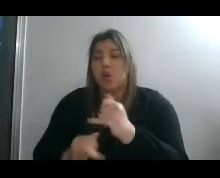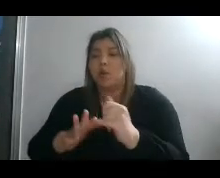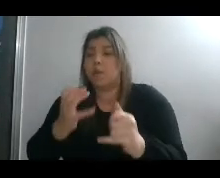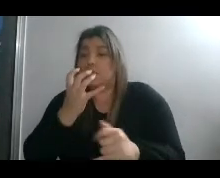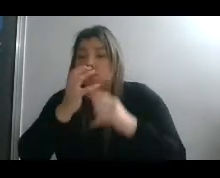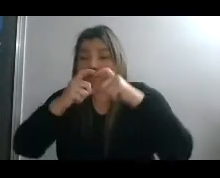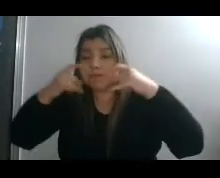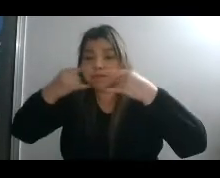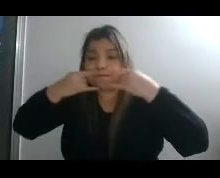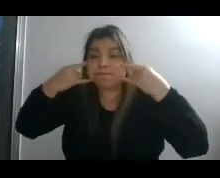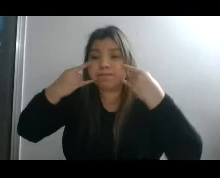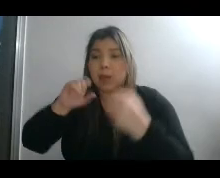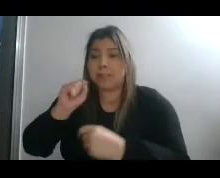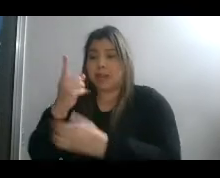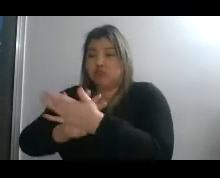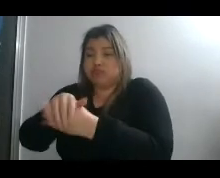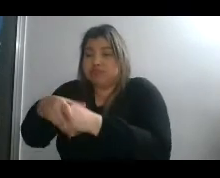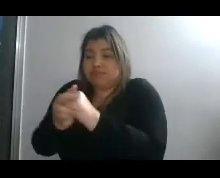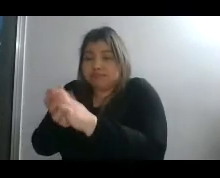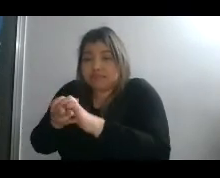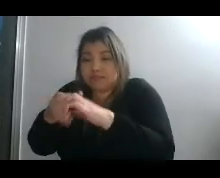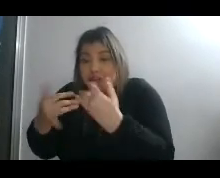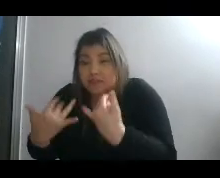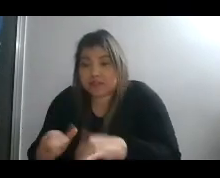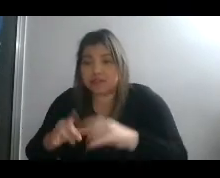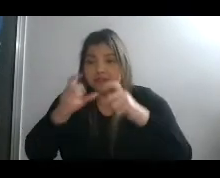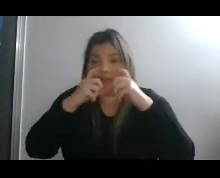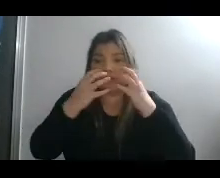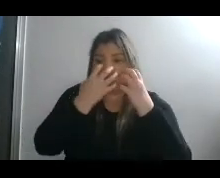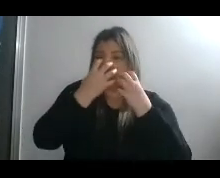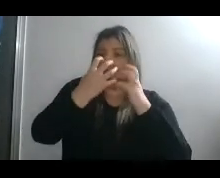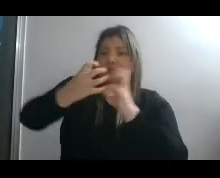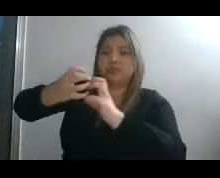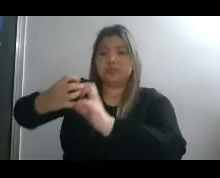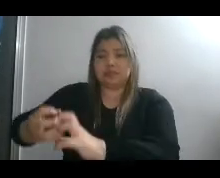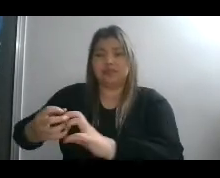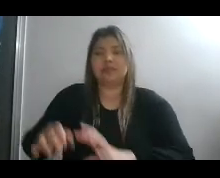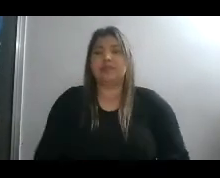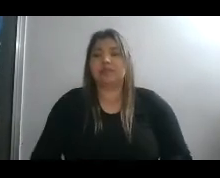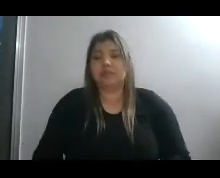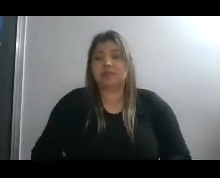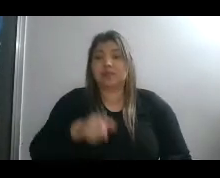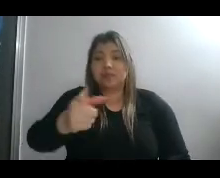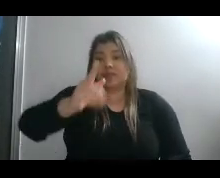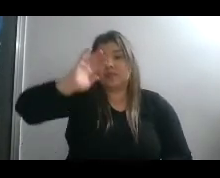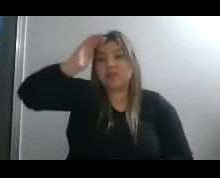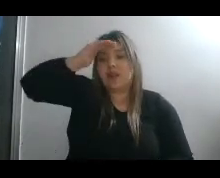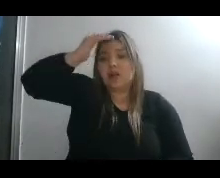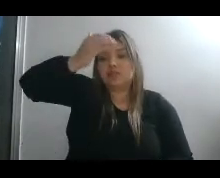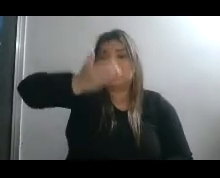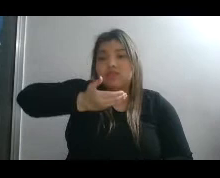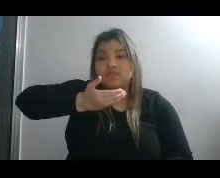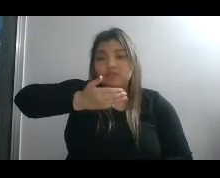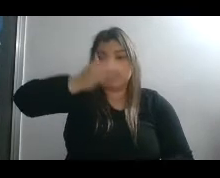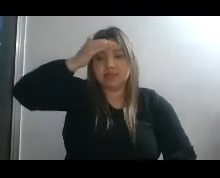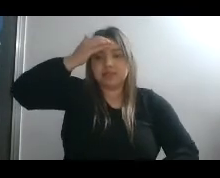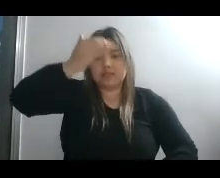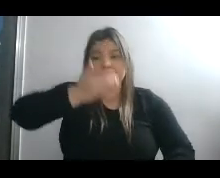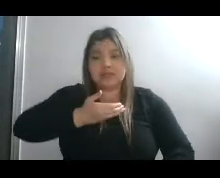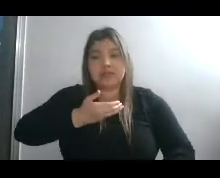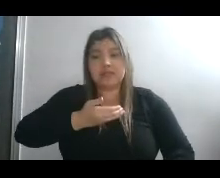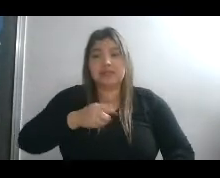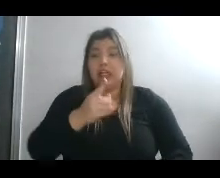manos. La careta de seguridad se debe utilizar en aquellos procedimientos donde se generen abundante proyección de